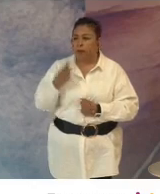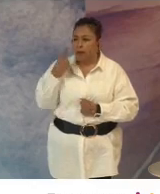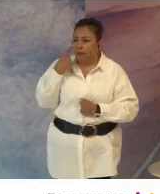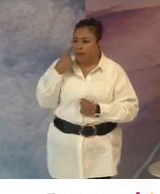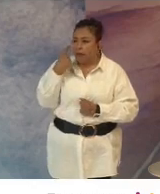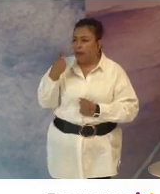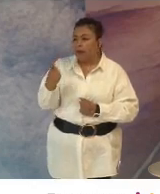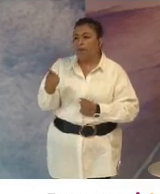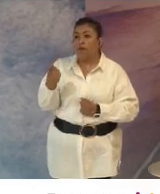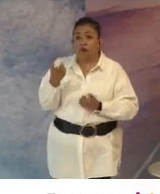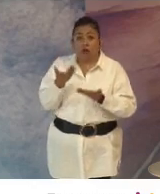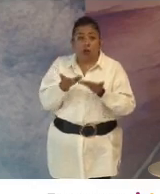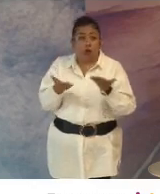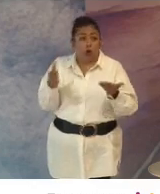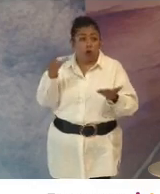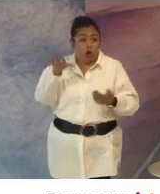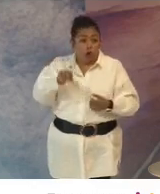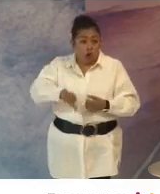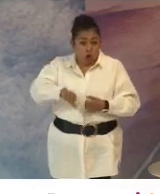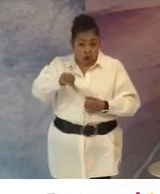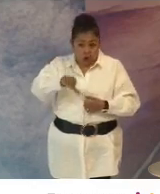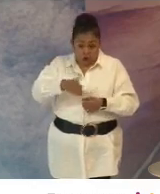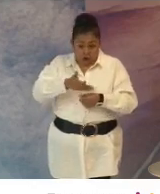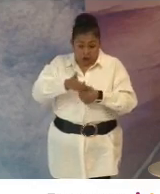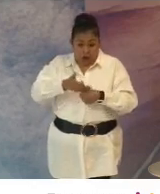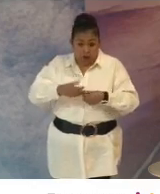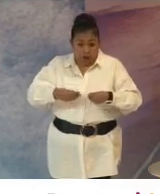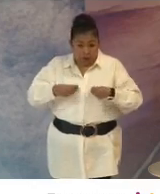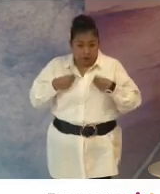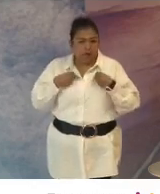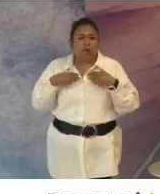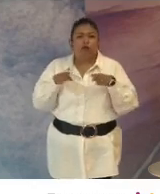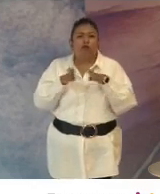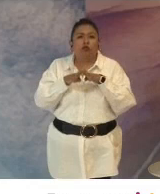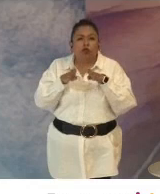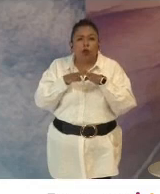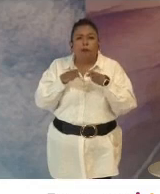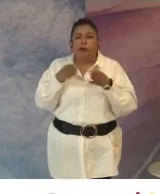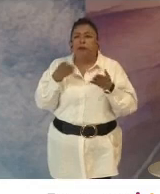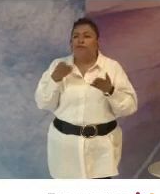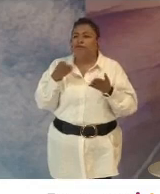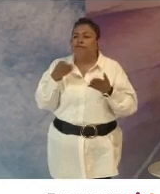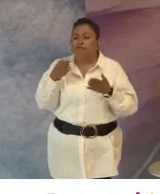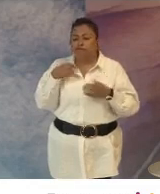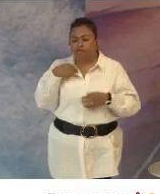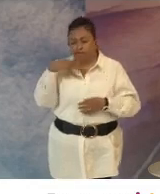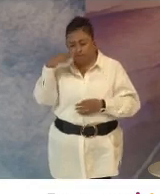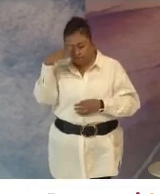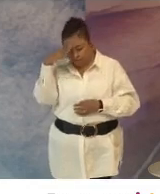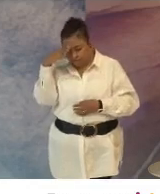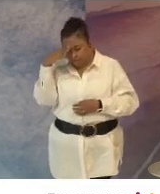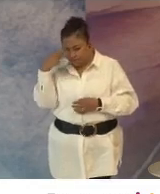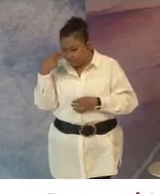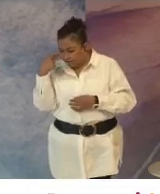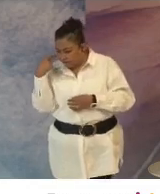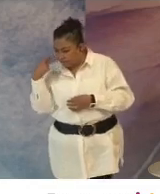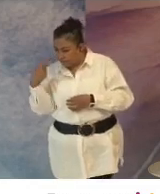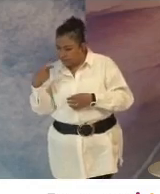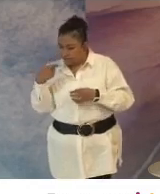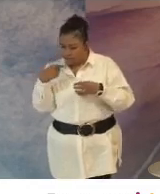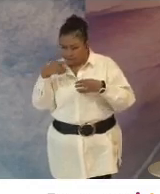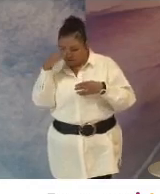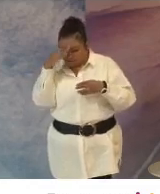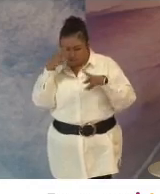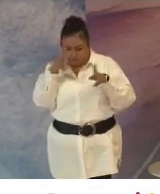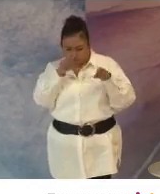miramos el momento actual en el que estamos viviendo a través de la lente del pensamiento de